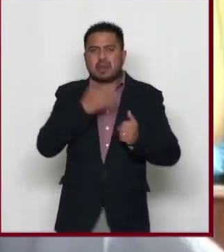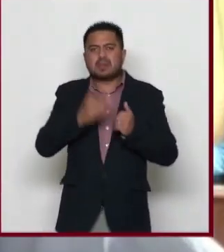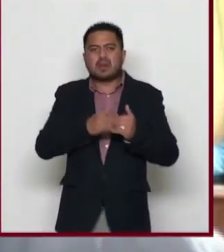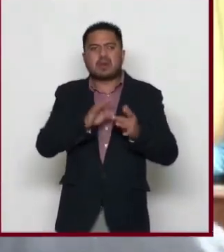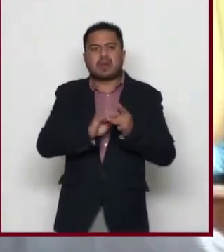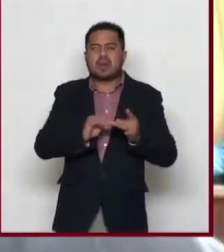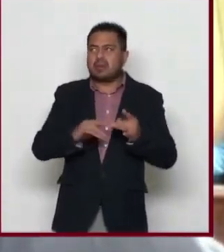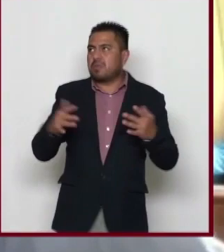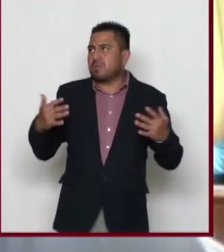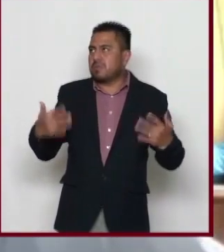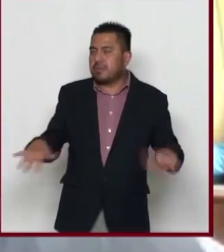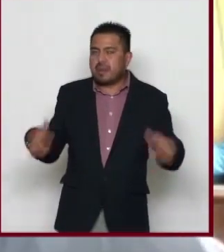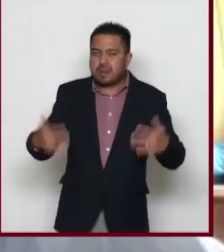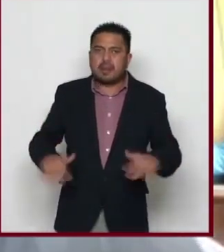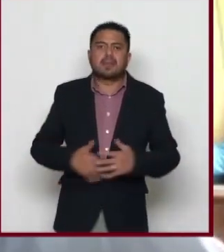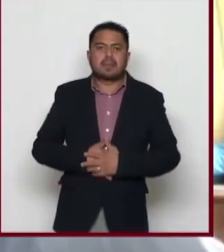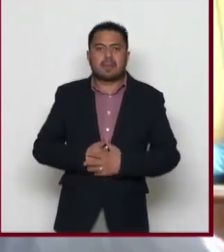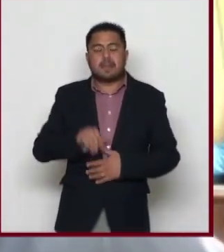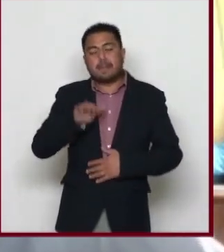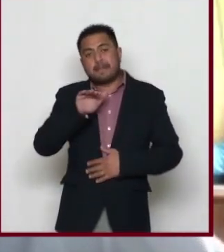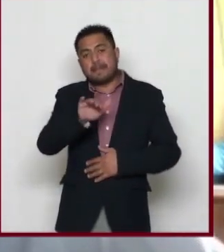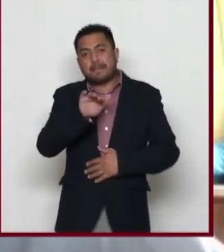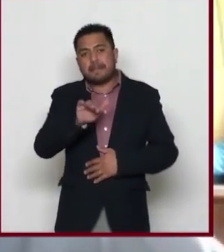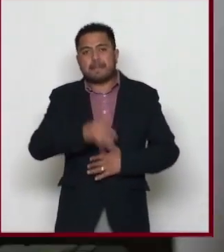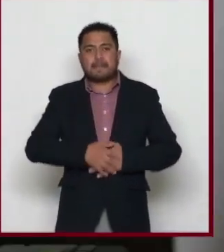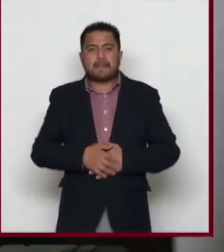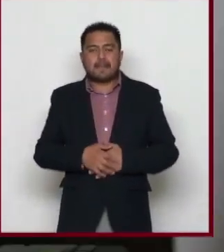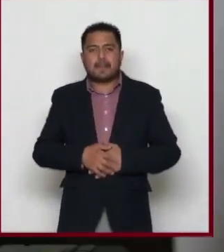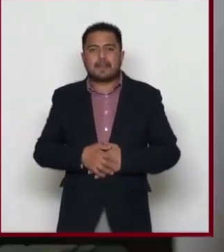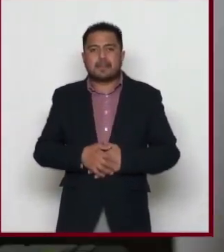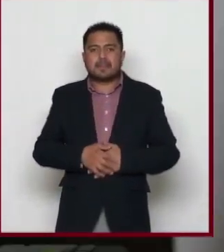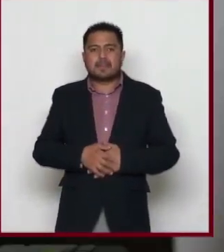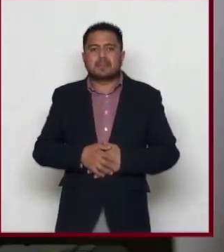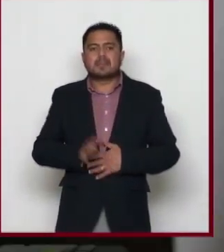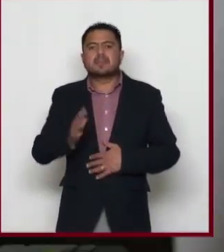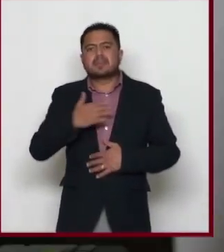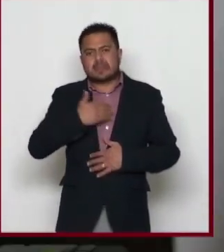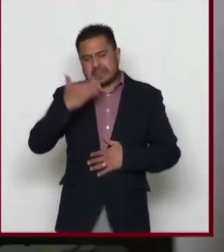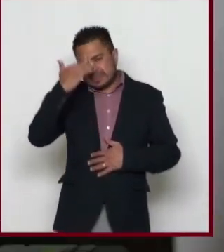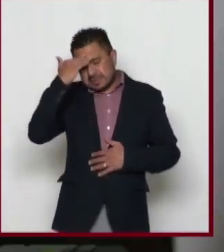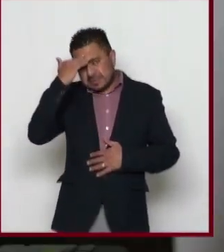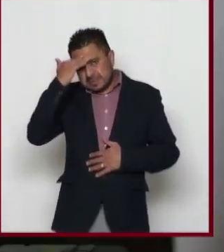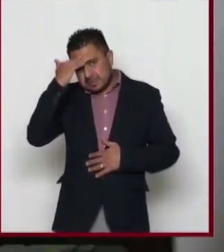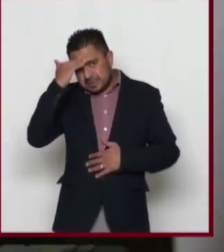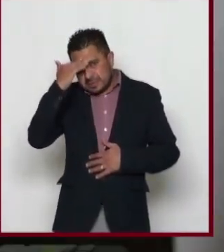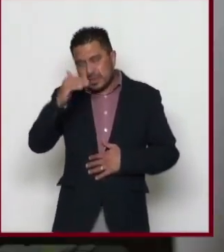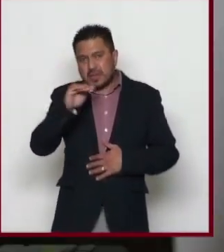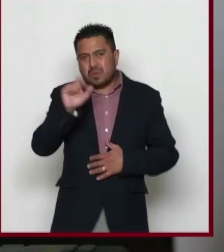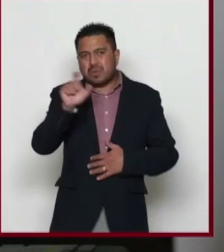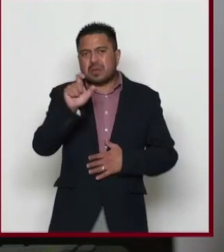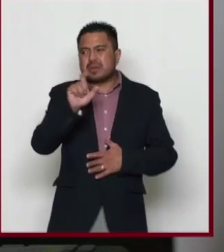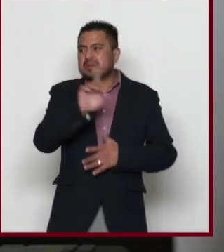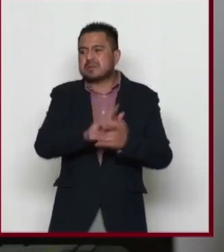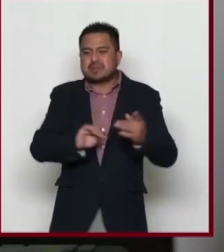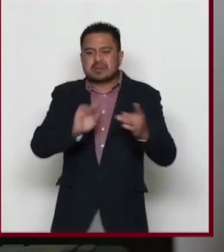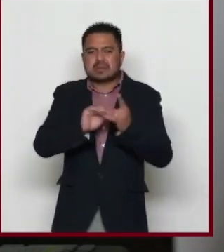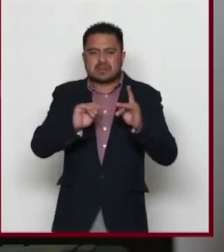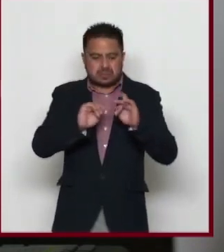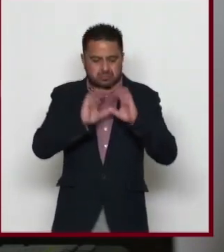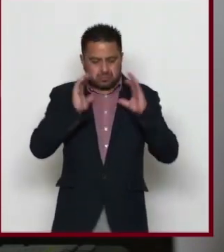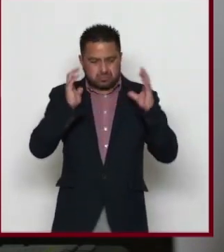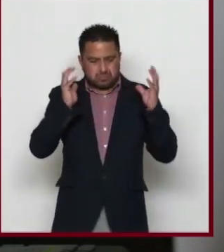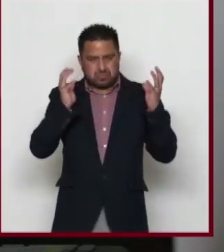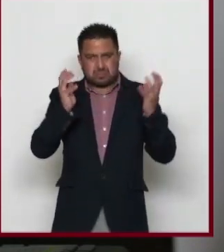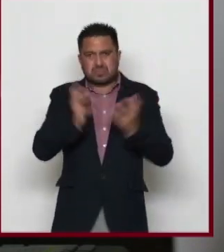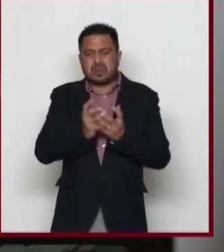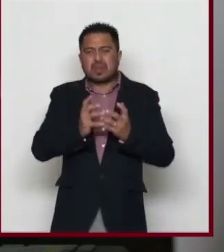nos deslumbre y entonces poder identificar los planetas a su alrededor. Wow. Oye, y bueno, sabemos